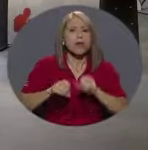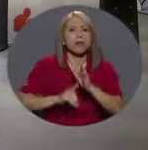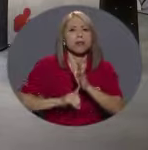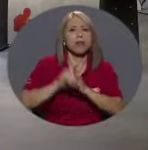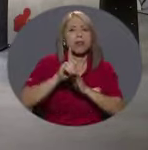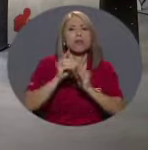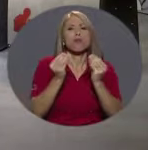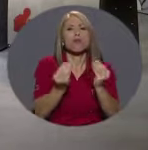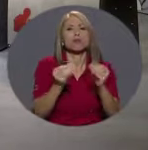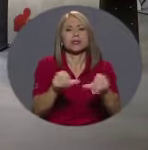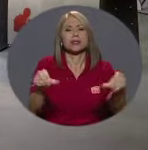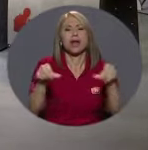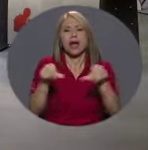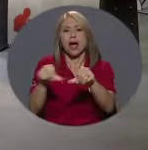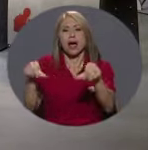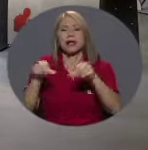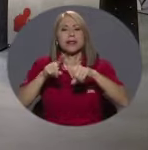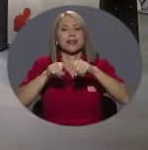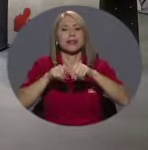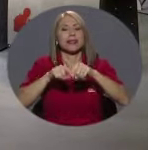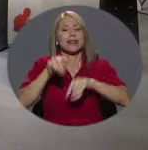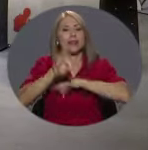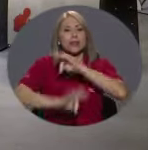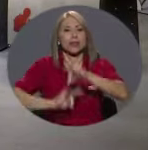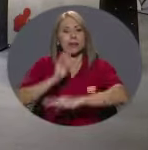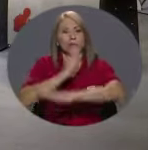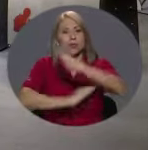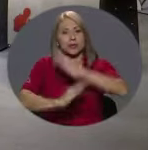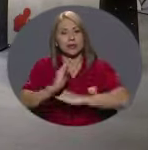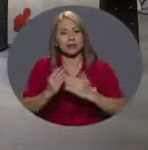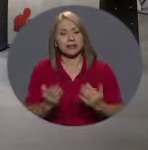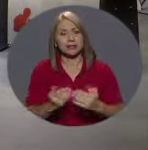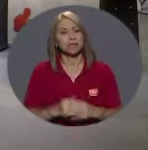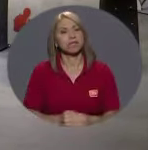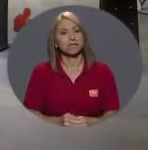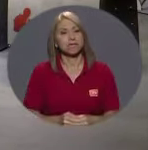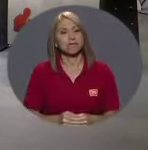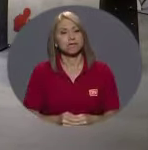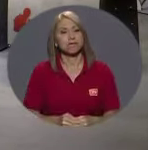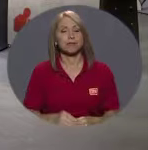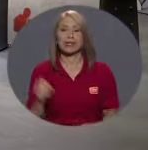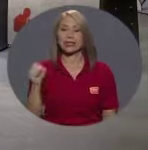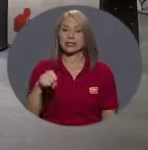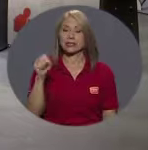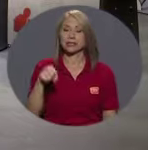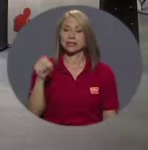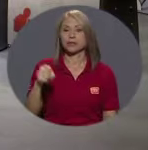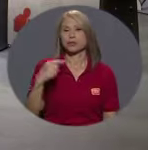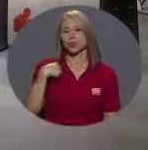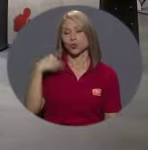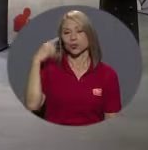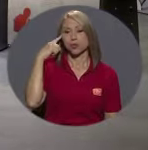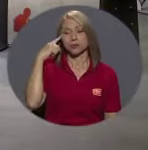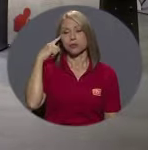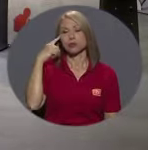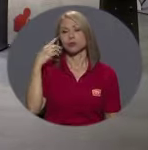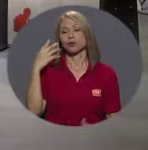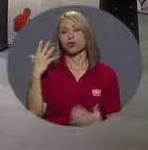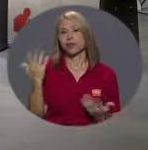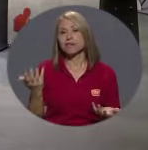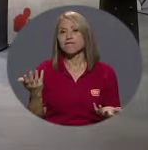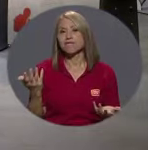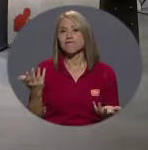en múltiples áreas, dependiendo pues del tipo de discapacidad que tengan. Sí, así es. Yo